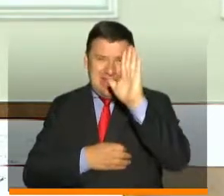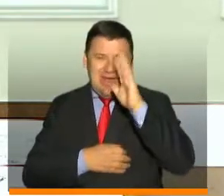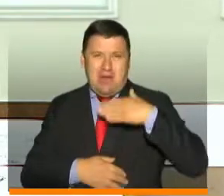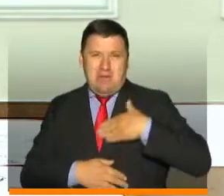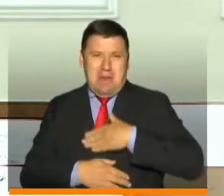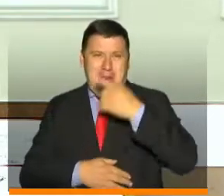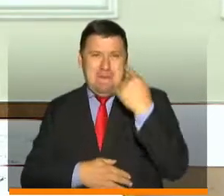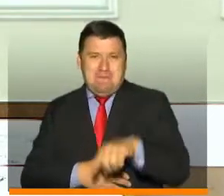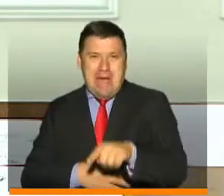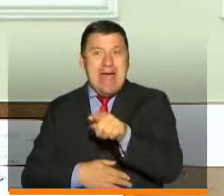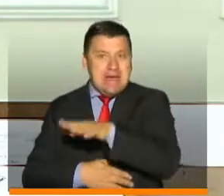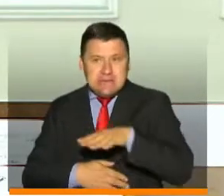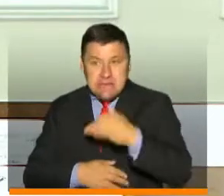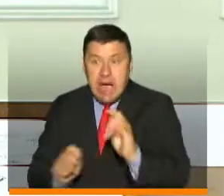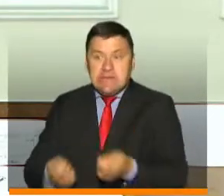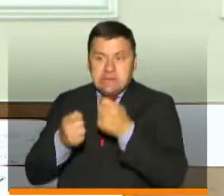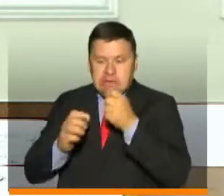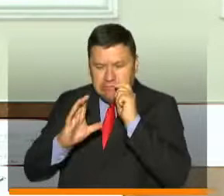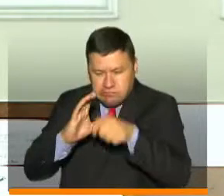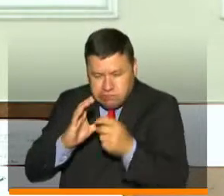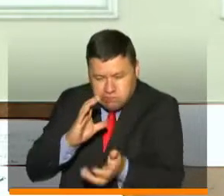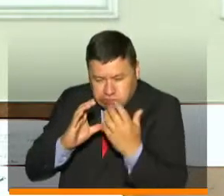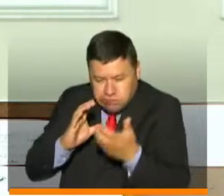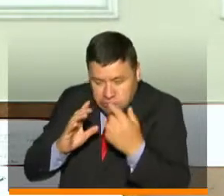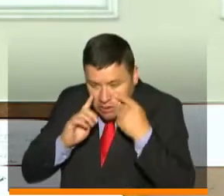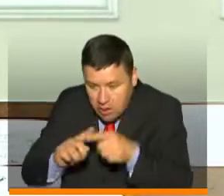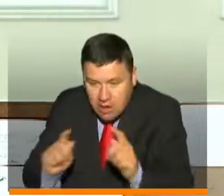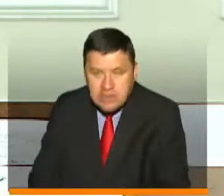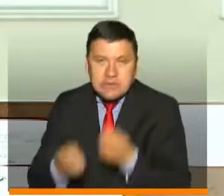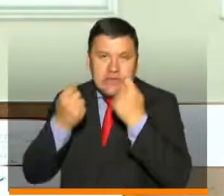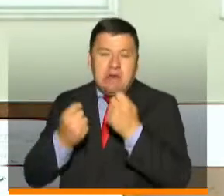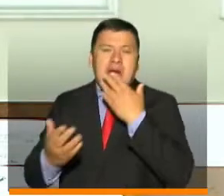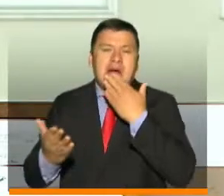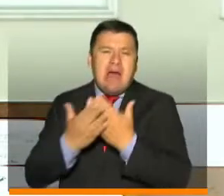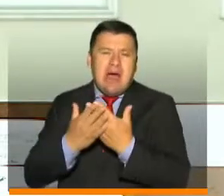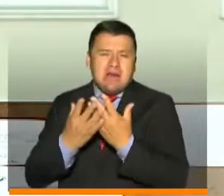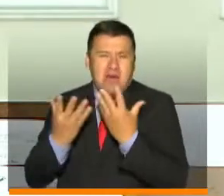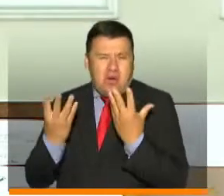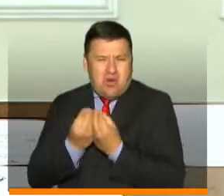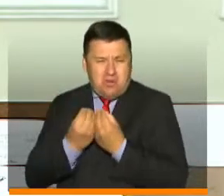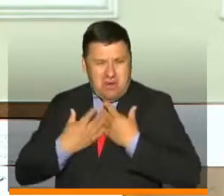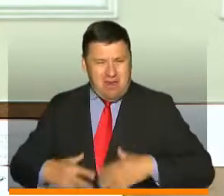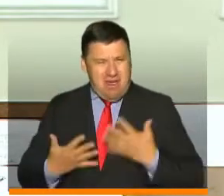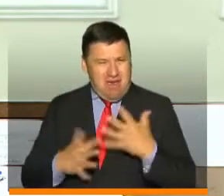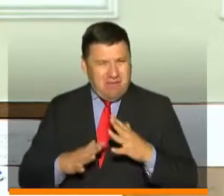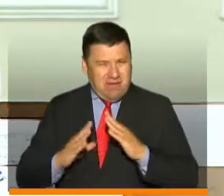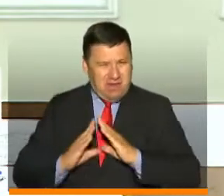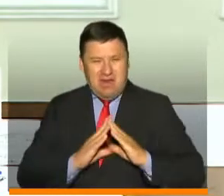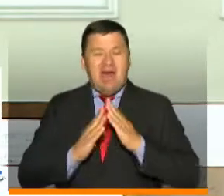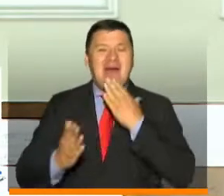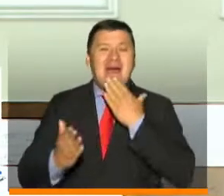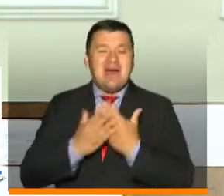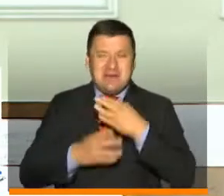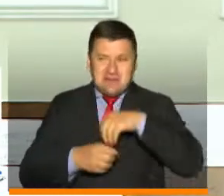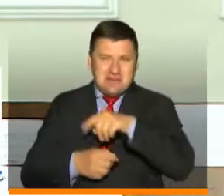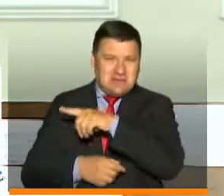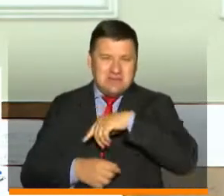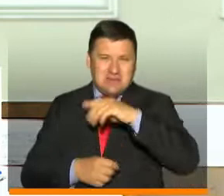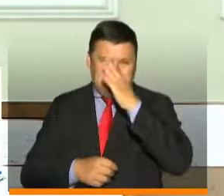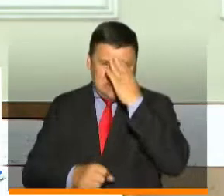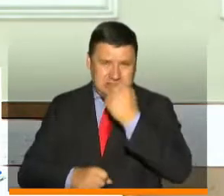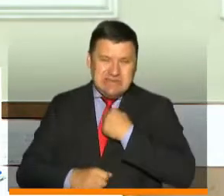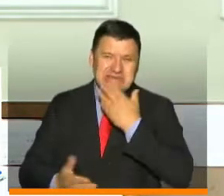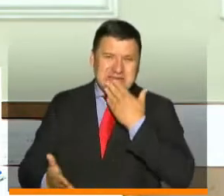Bolívar. Yo quiero agradecerle a todo el equipo de la Defensa Civil. Quiero agradecerle también al equipo de las